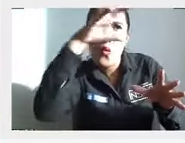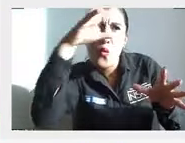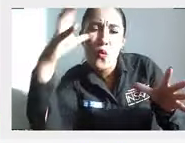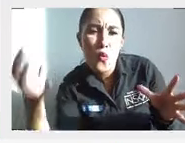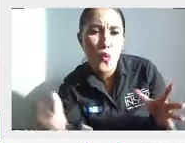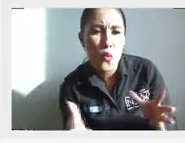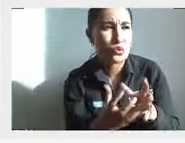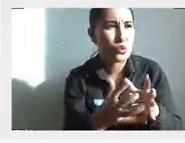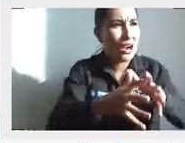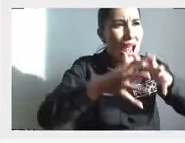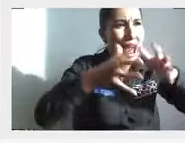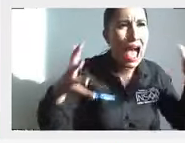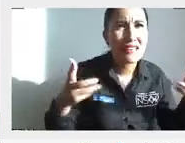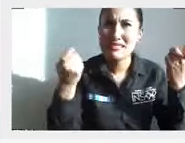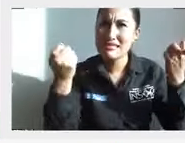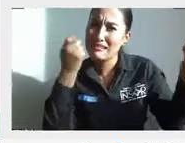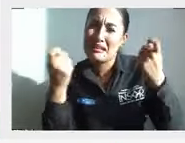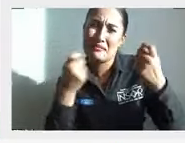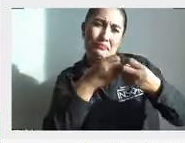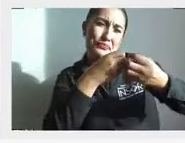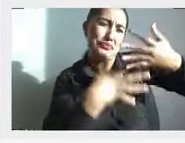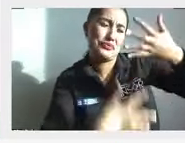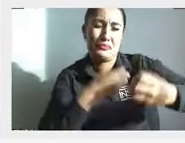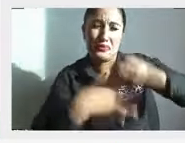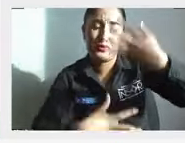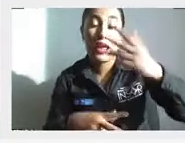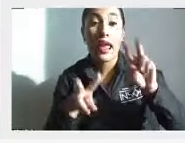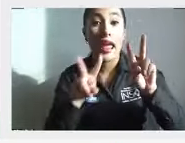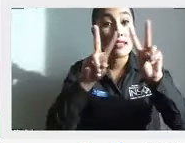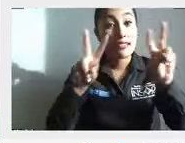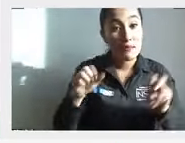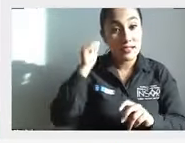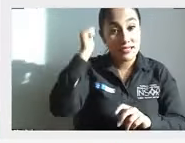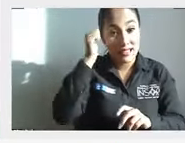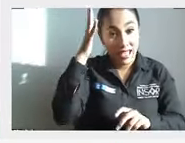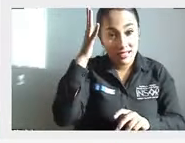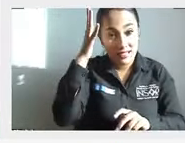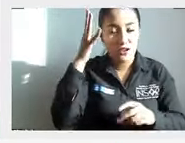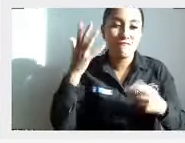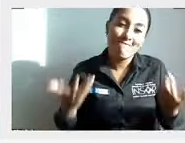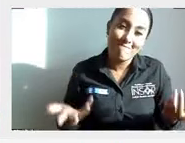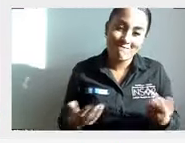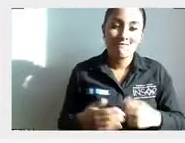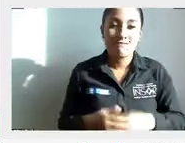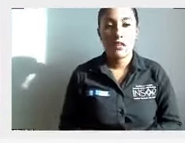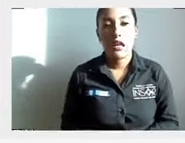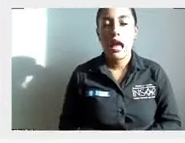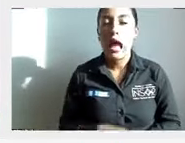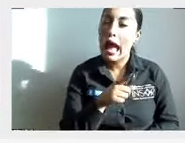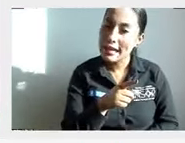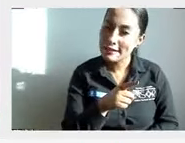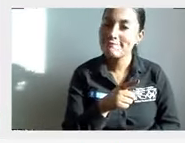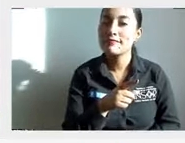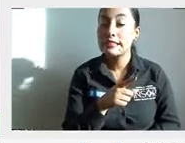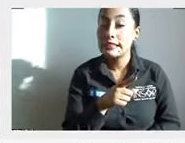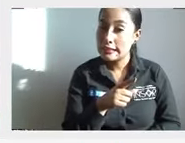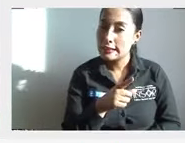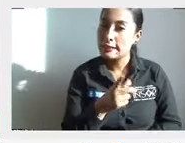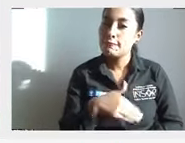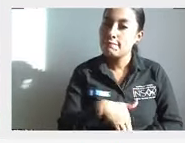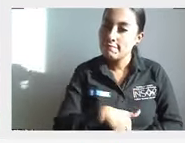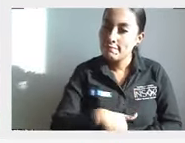de posibilidades en cuanto a recursos didácticos. Entonces yo creo que ahí tenemos una gran tarea y un